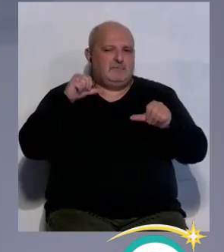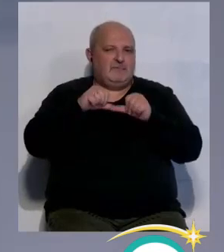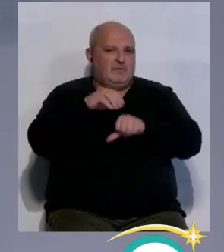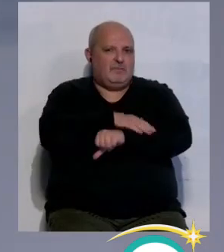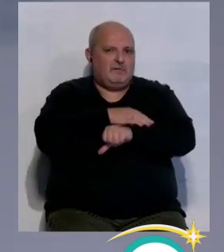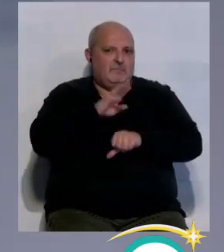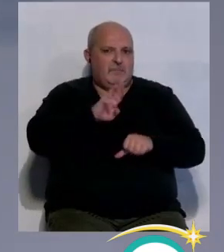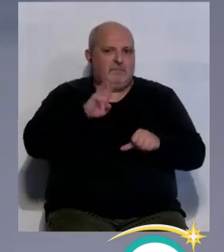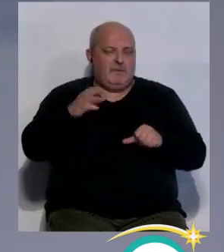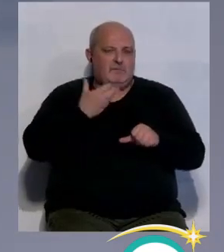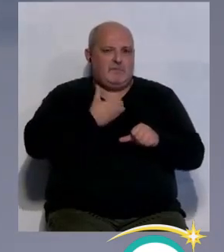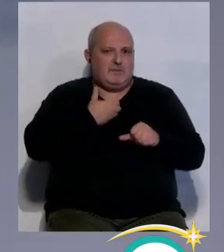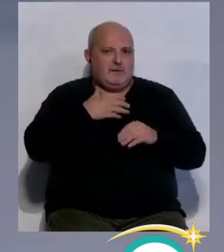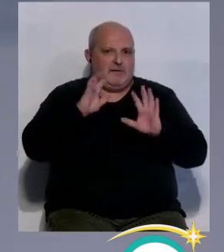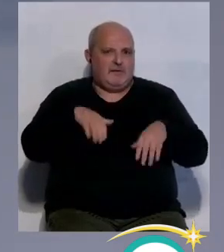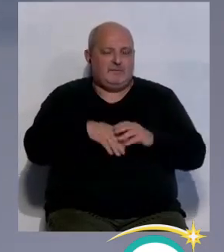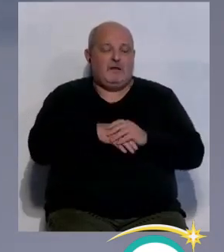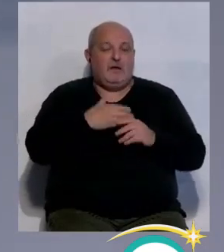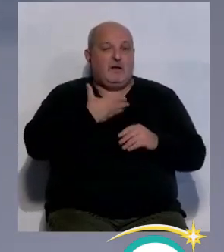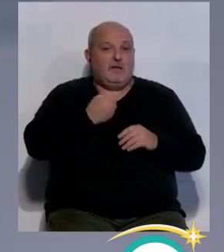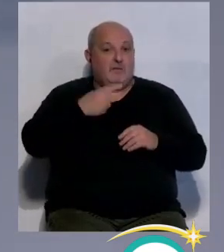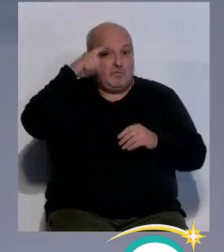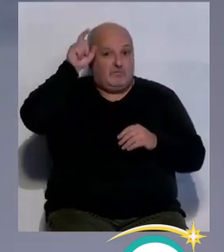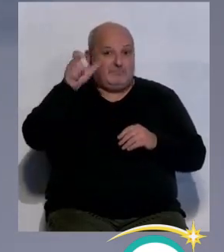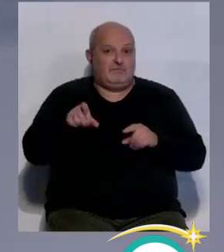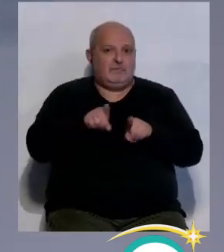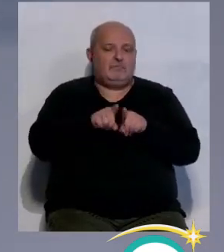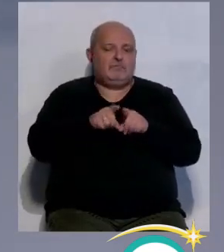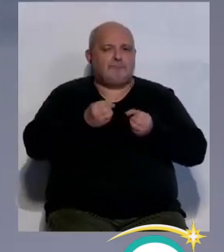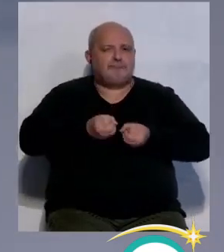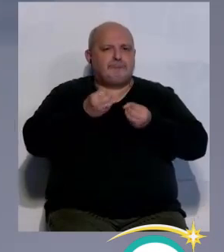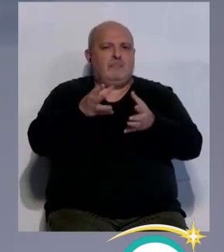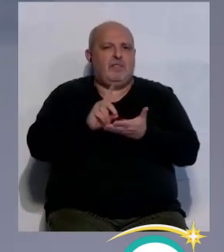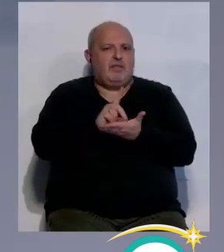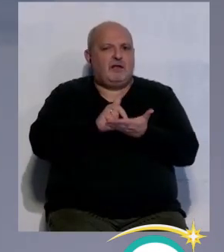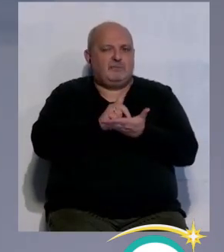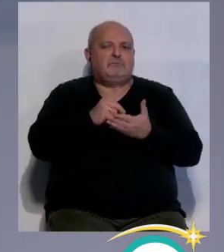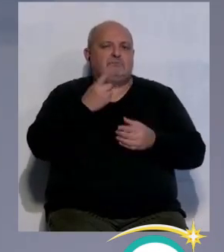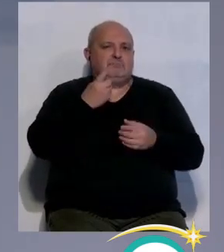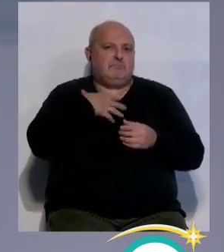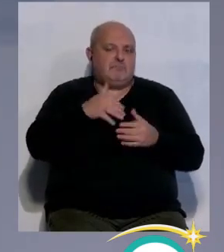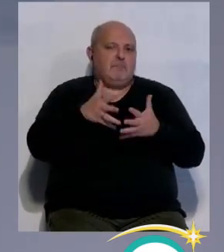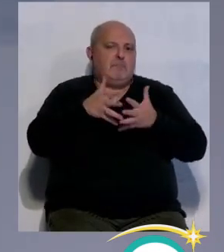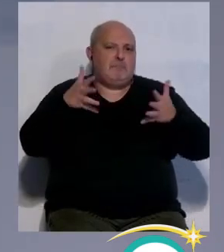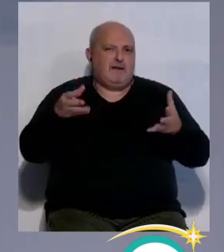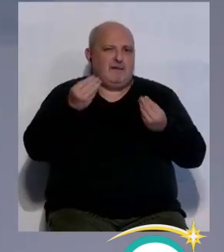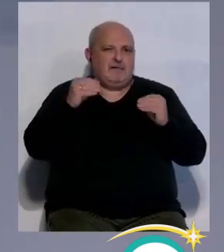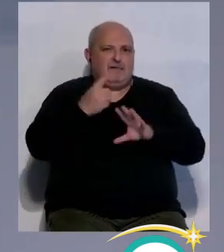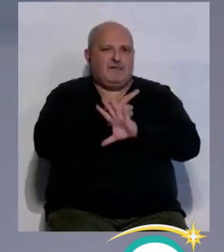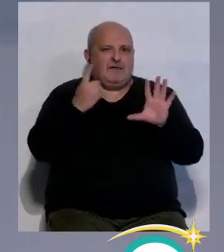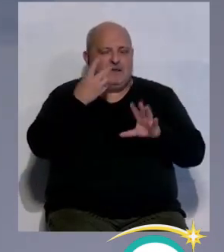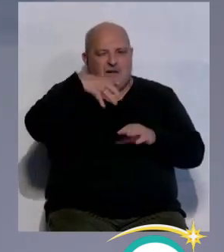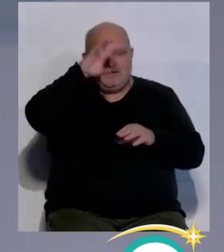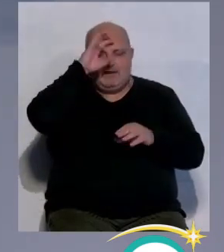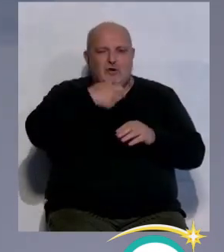gobierno del PP en el Ayuntamiento de Cádiz. El alcalde Bruno García ha avanzado los datos de que se ampliarán el 16 de